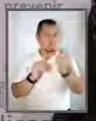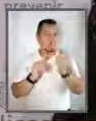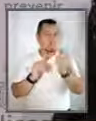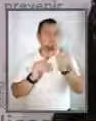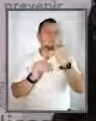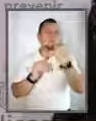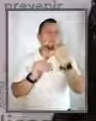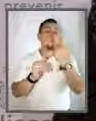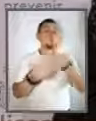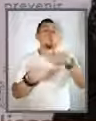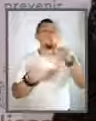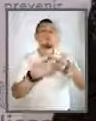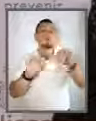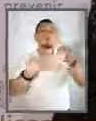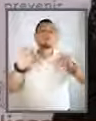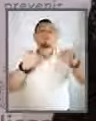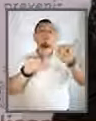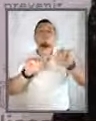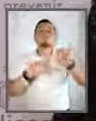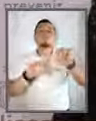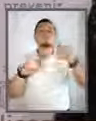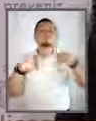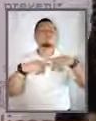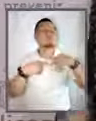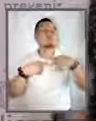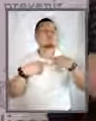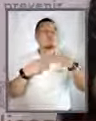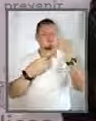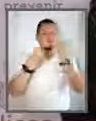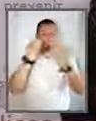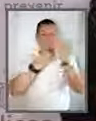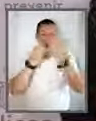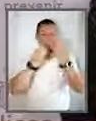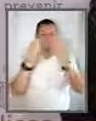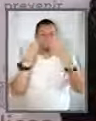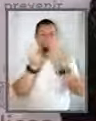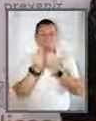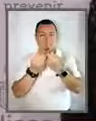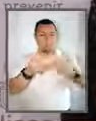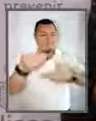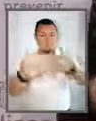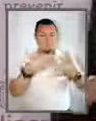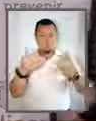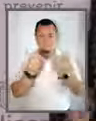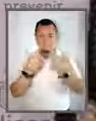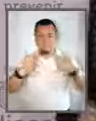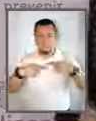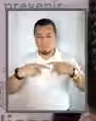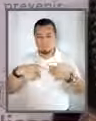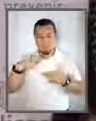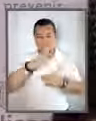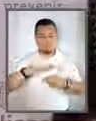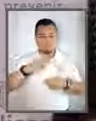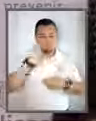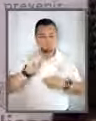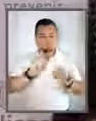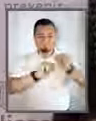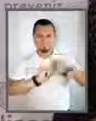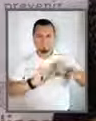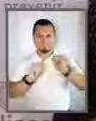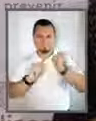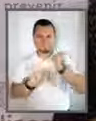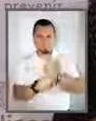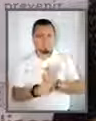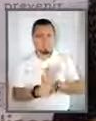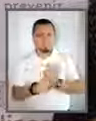a un laboratorio que estaba llevando a cabo el servicio de la verificación a través